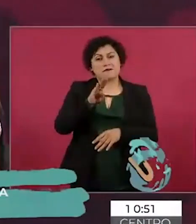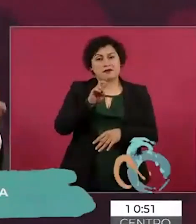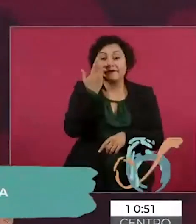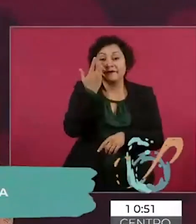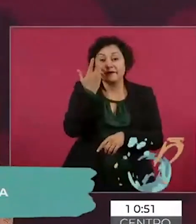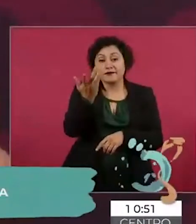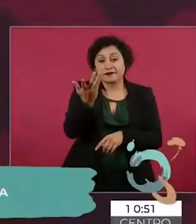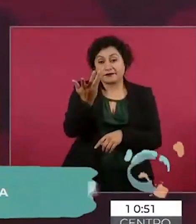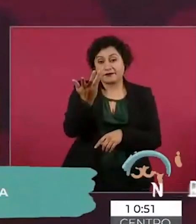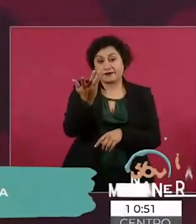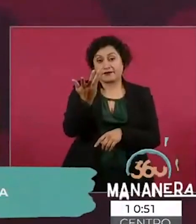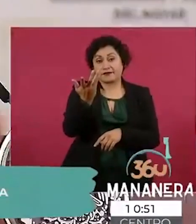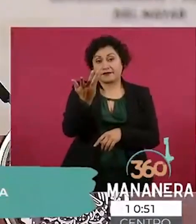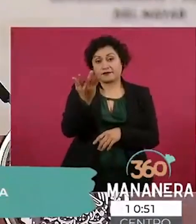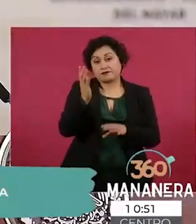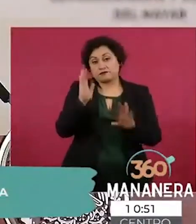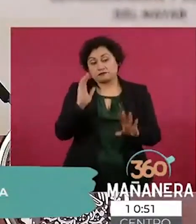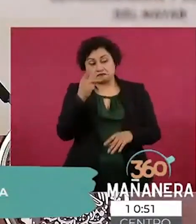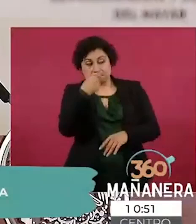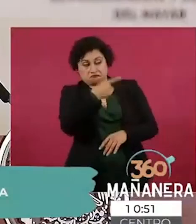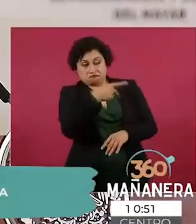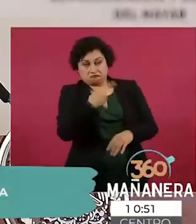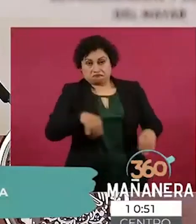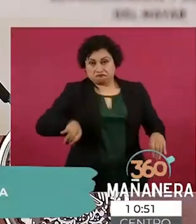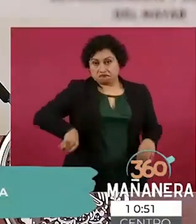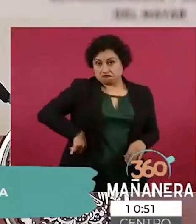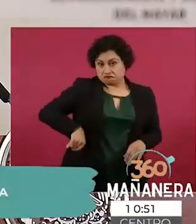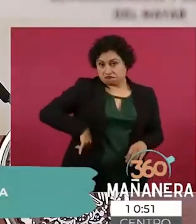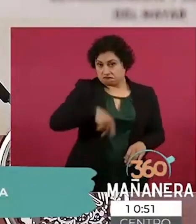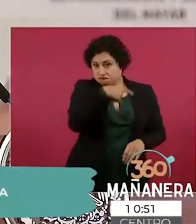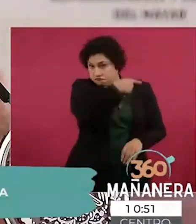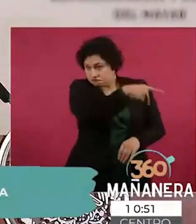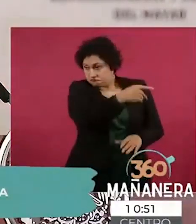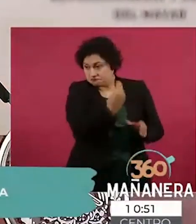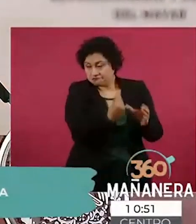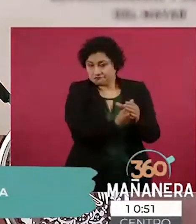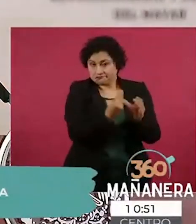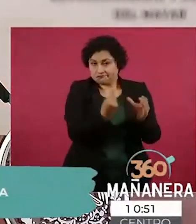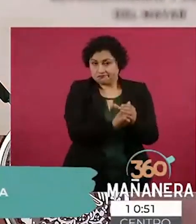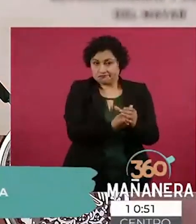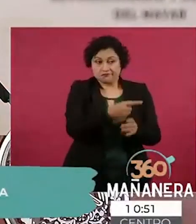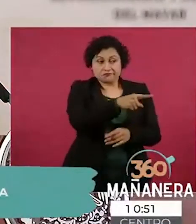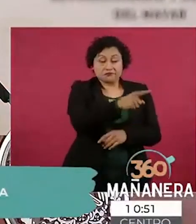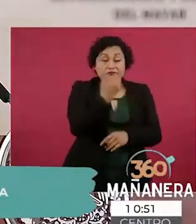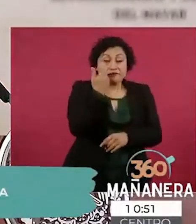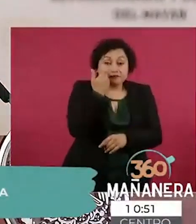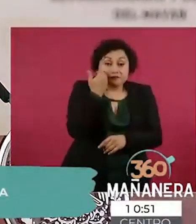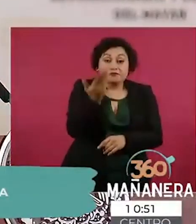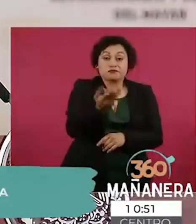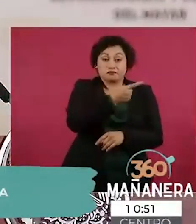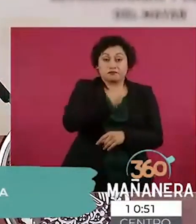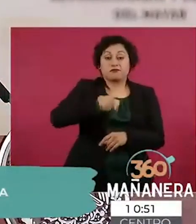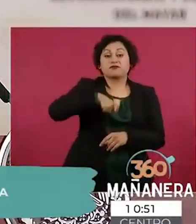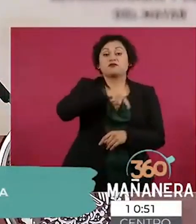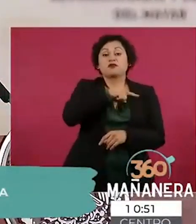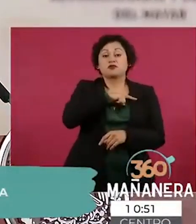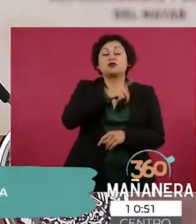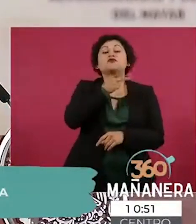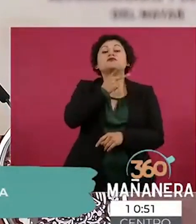quisieran por intereses de que nosotros siguiéramos vendiendo petróleo